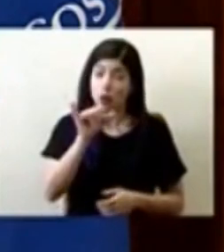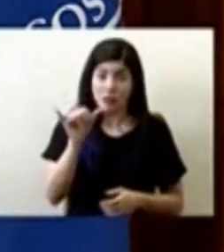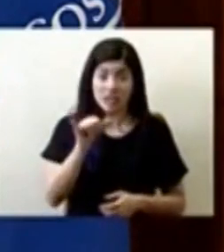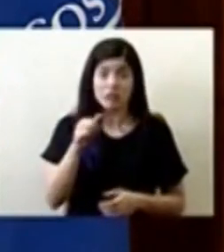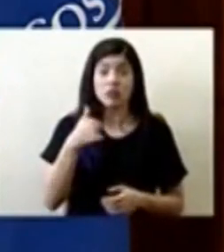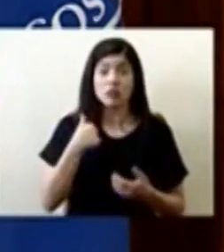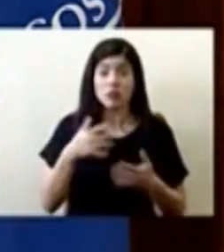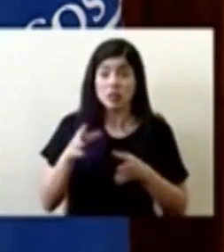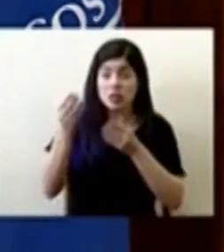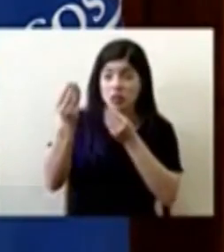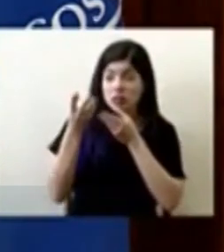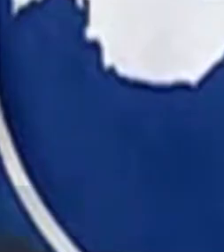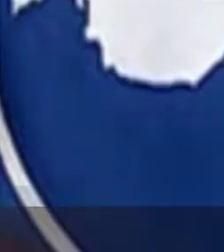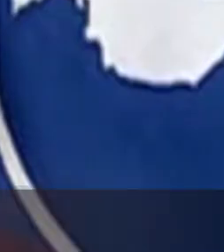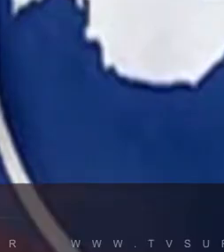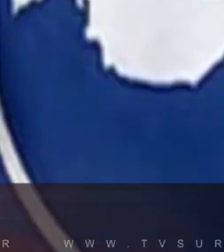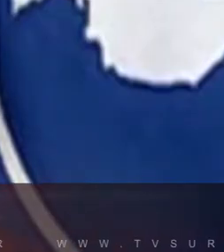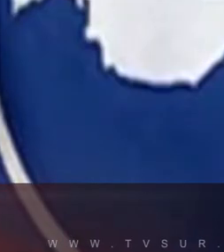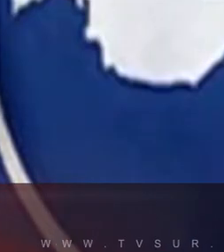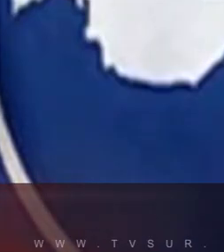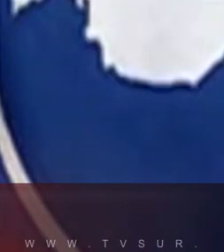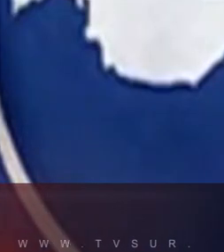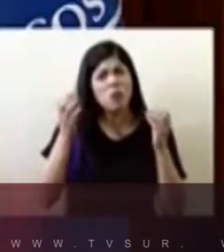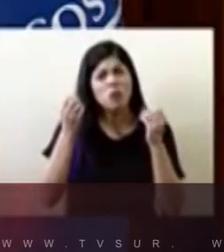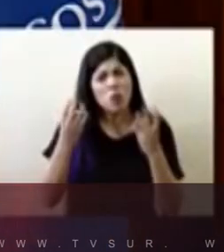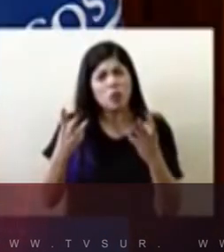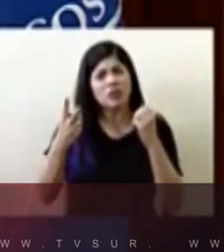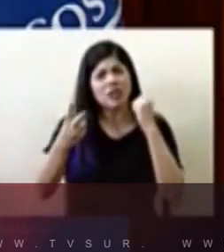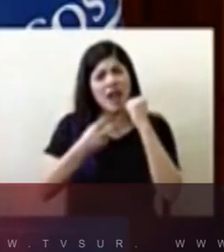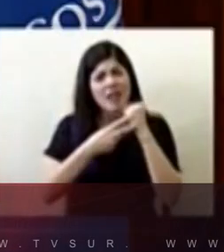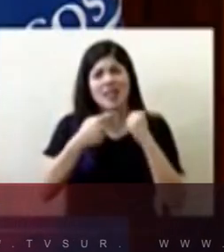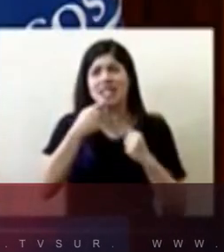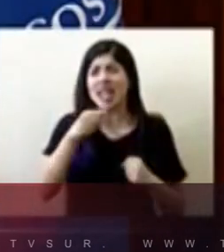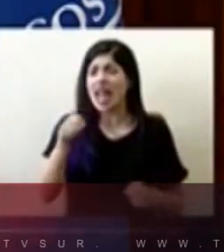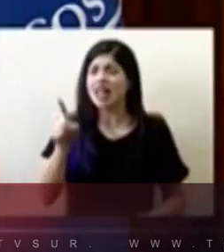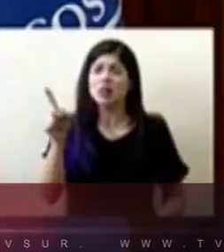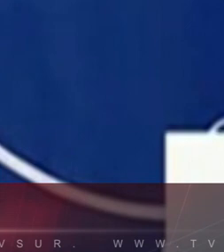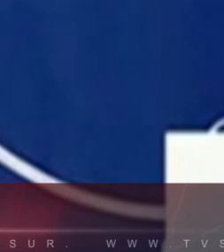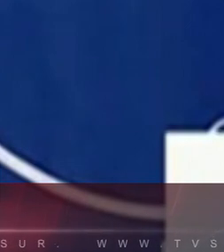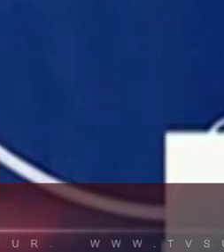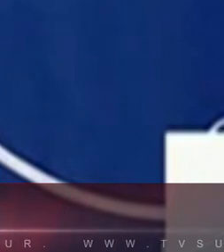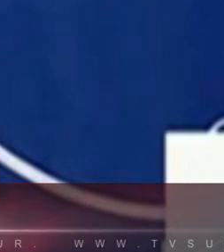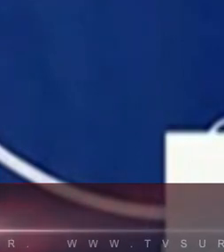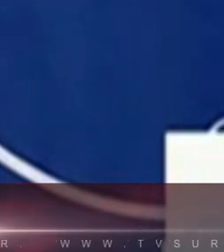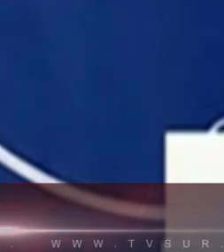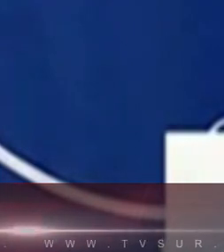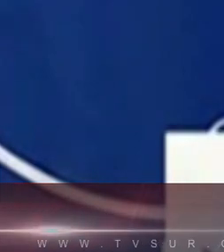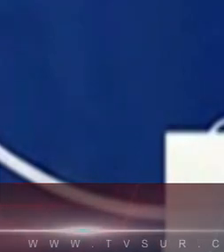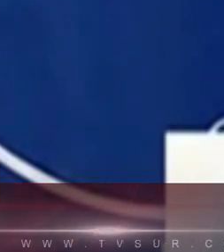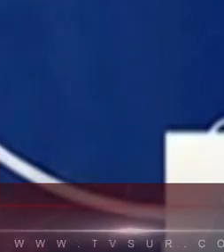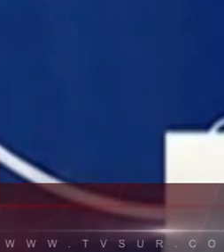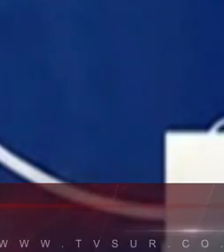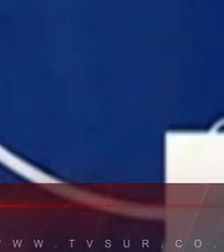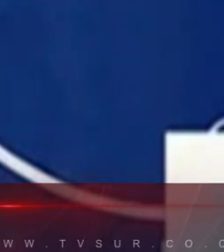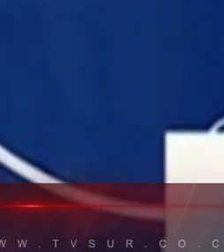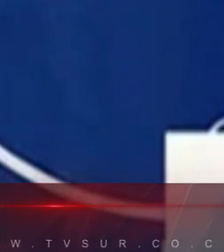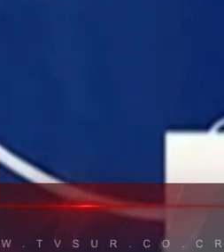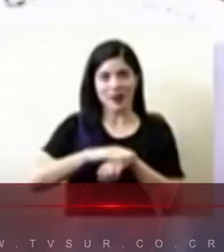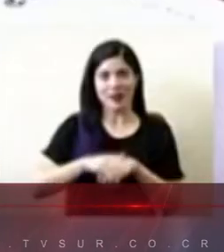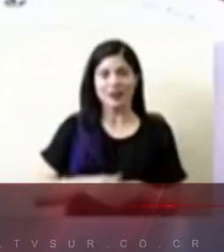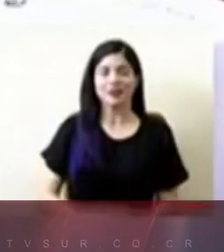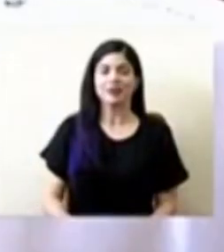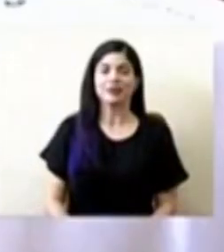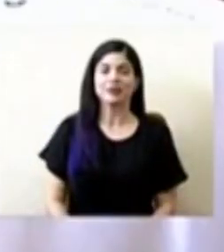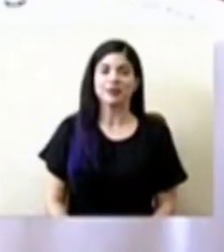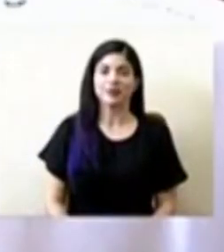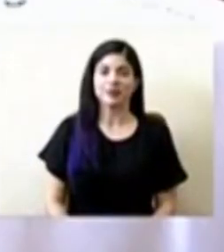He tenido reportes, por ejemplo, en Pérez Celedón, esa no es la actitud, por favor, no vayan en grupos, no se organicen.